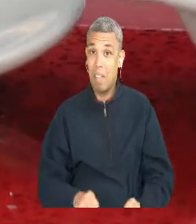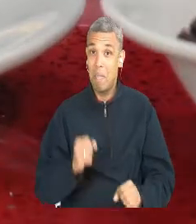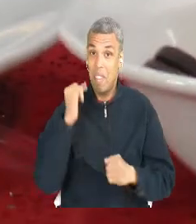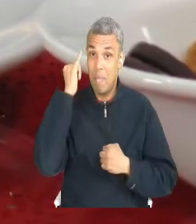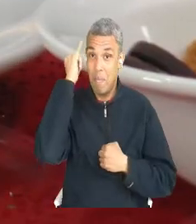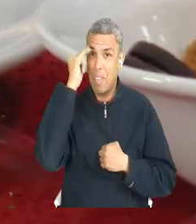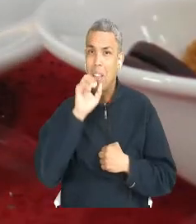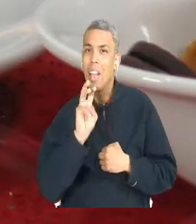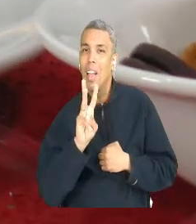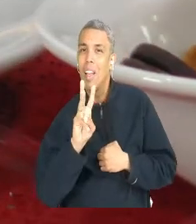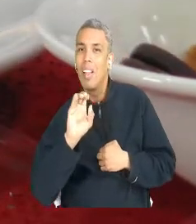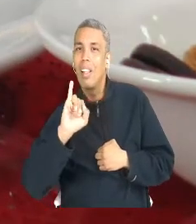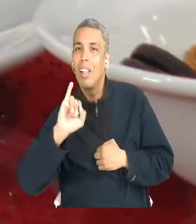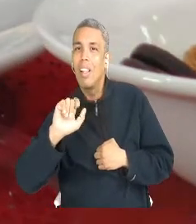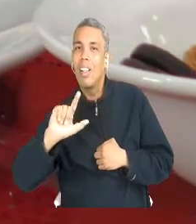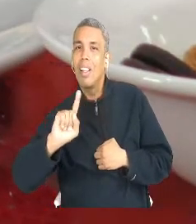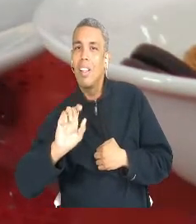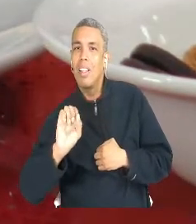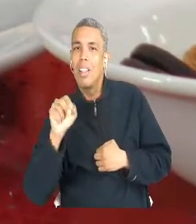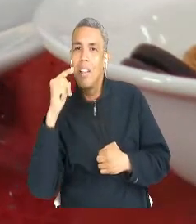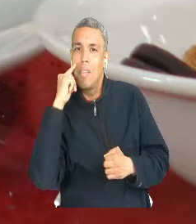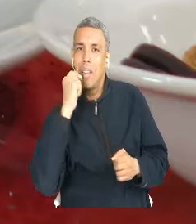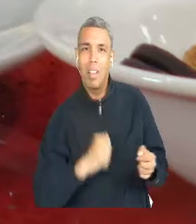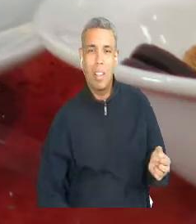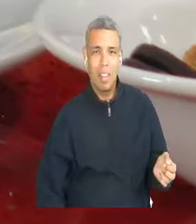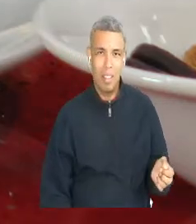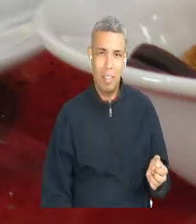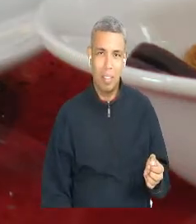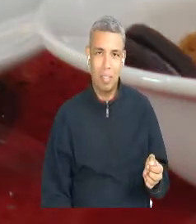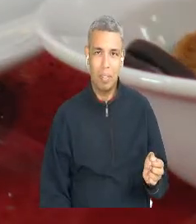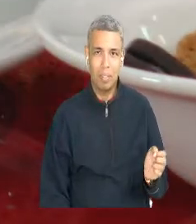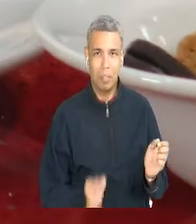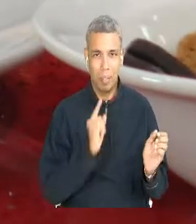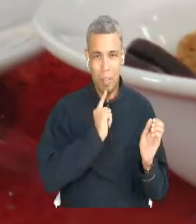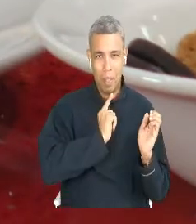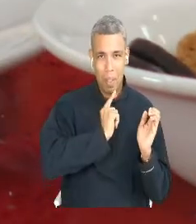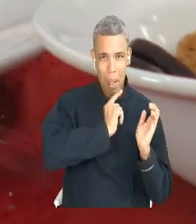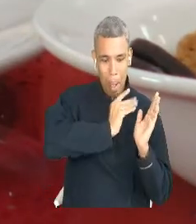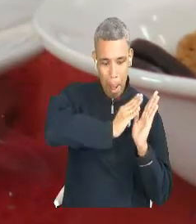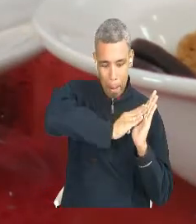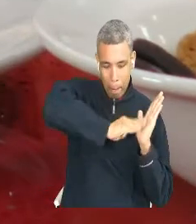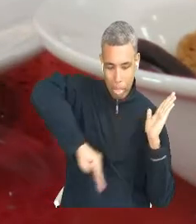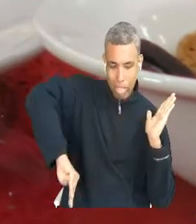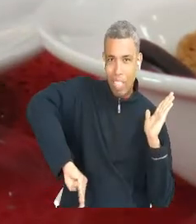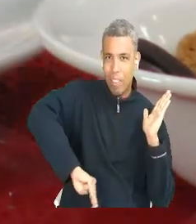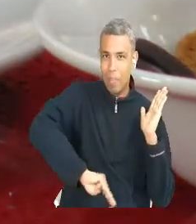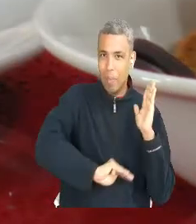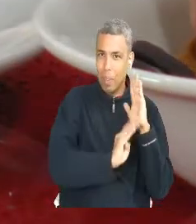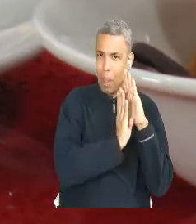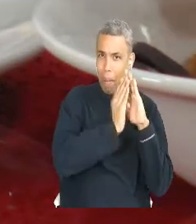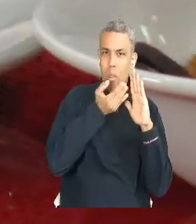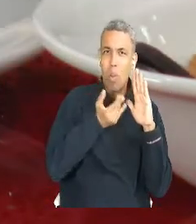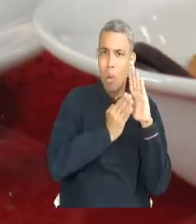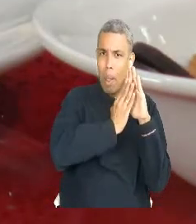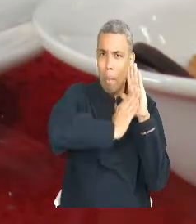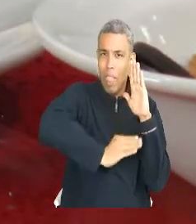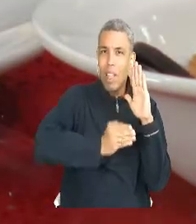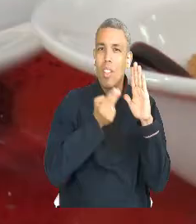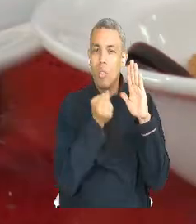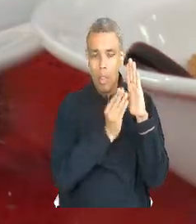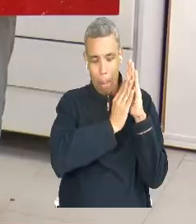Ya vamos dándole, atinándole a la cuestión. Y vamos a, espérate, yo lo pongo por acá. La decoración con